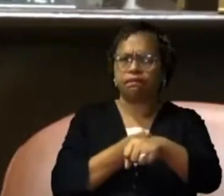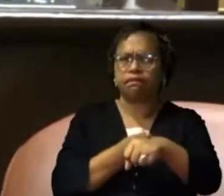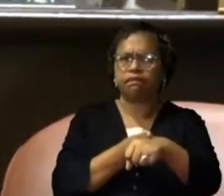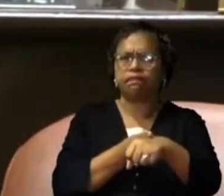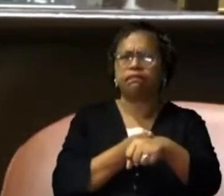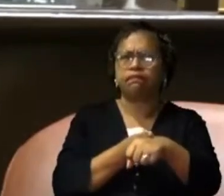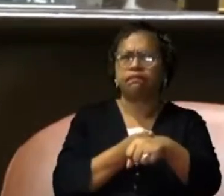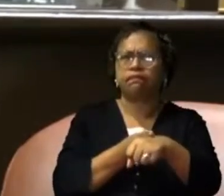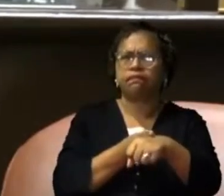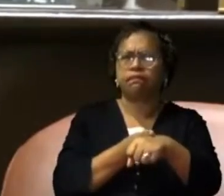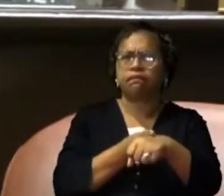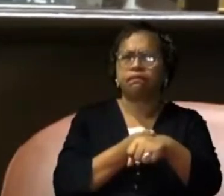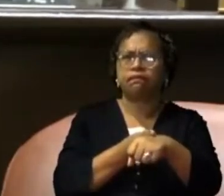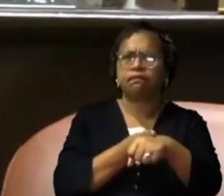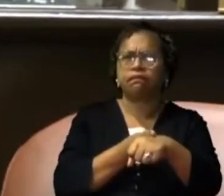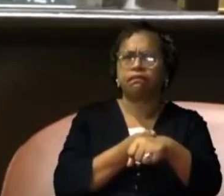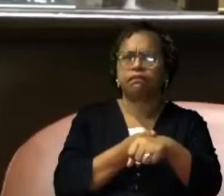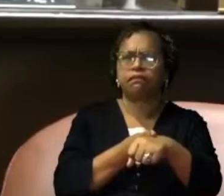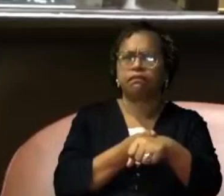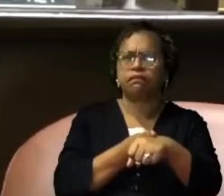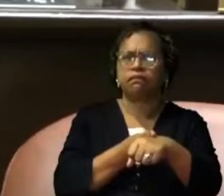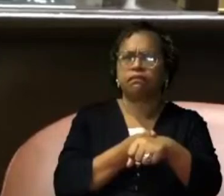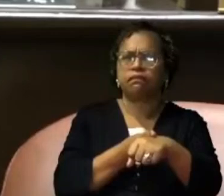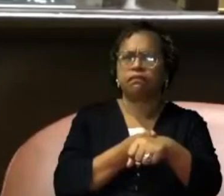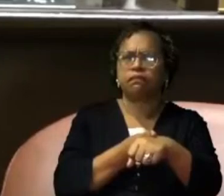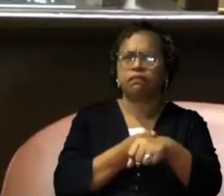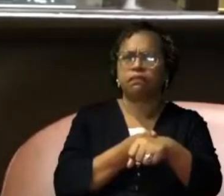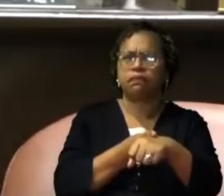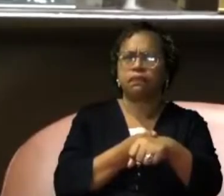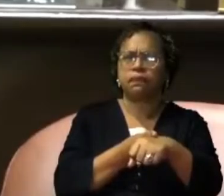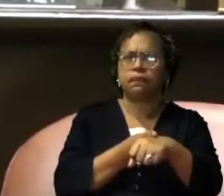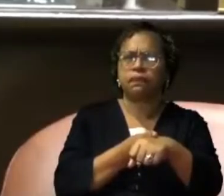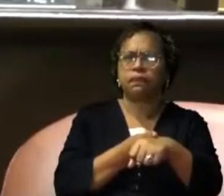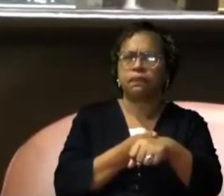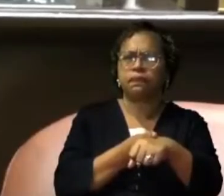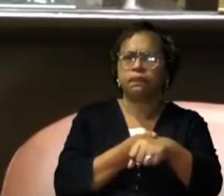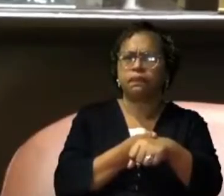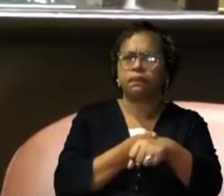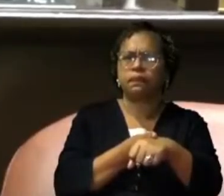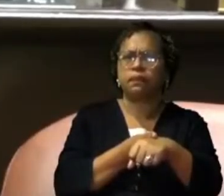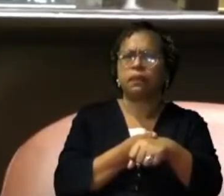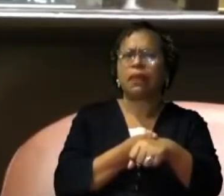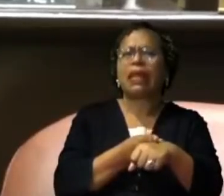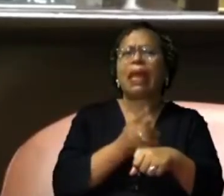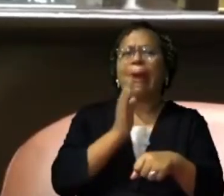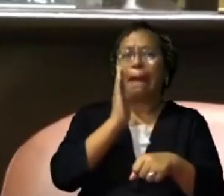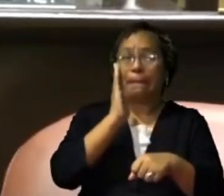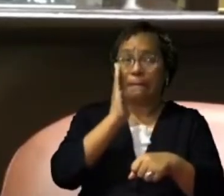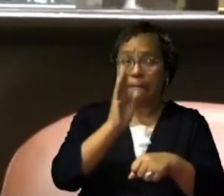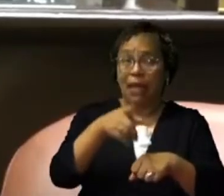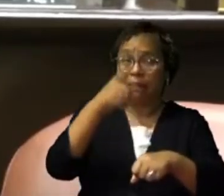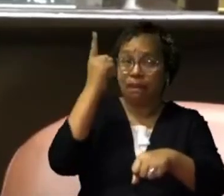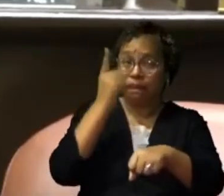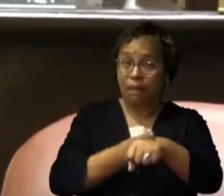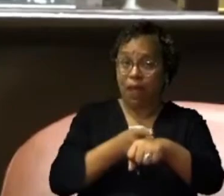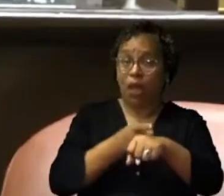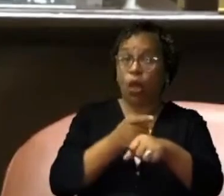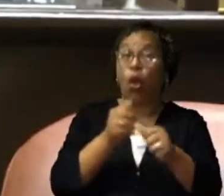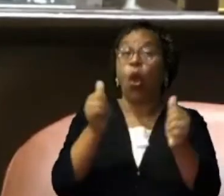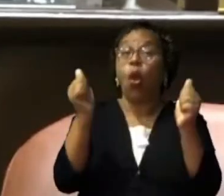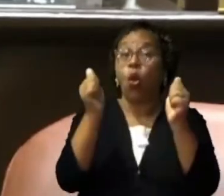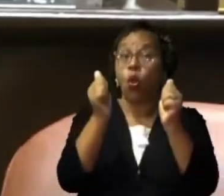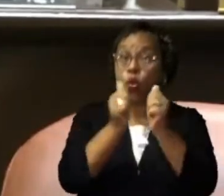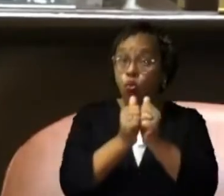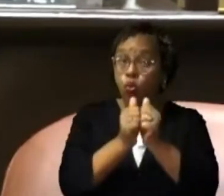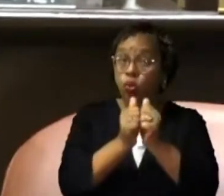misma va a ser aplicada cónsona con una sentencia. Para que me